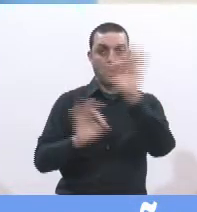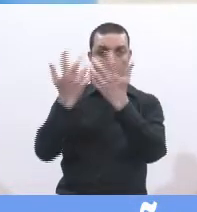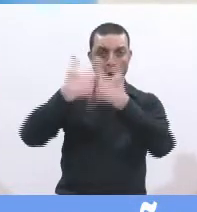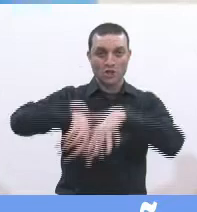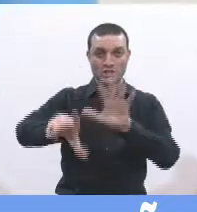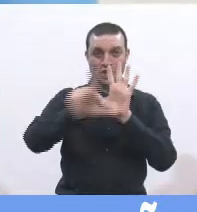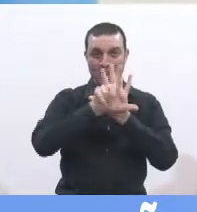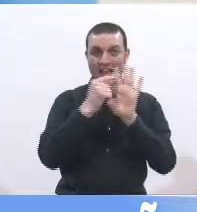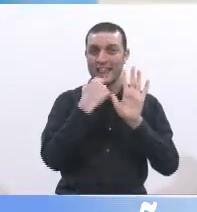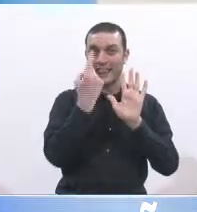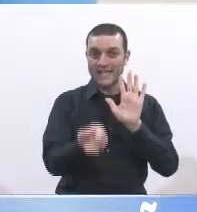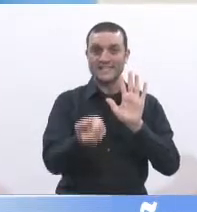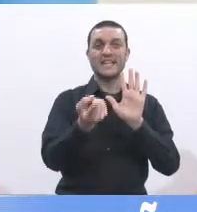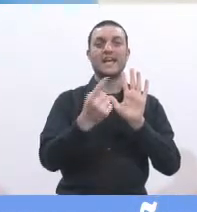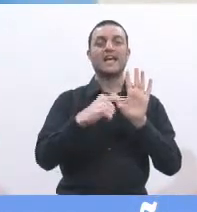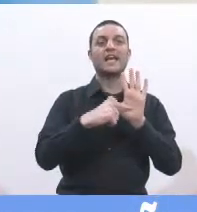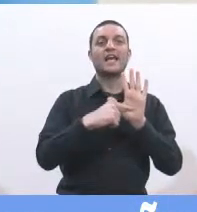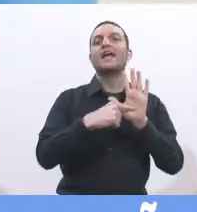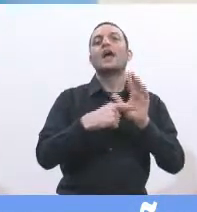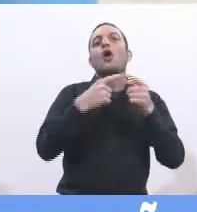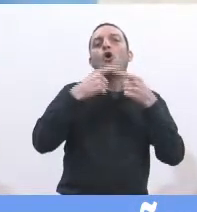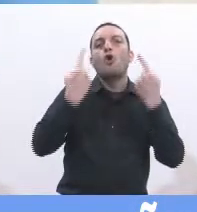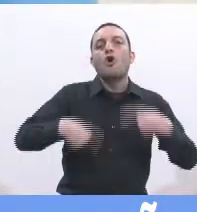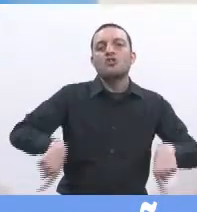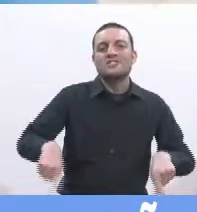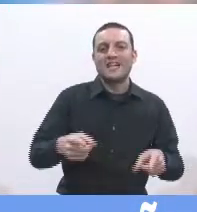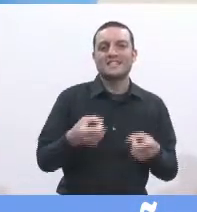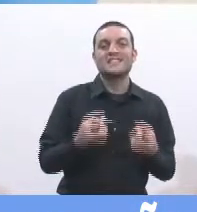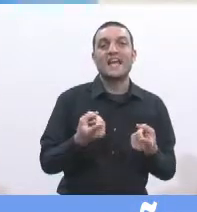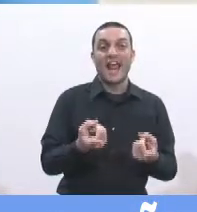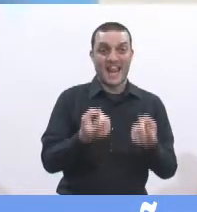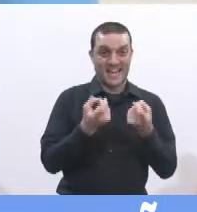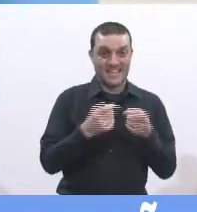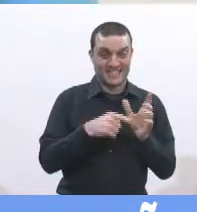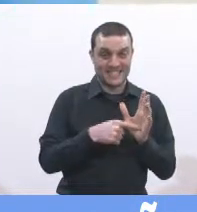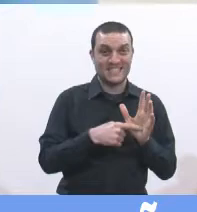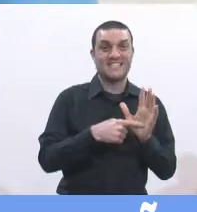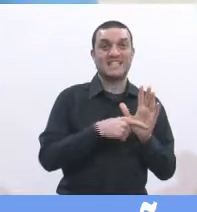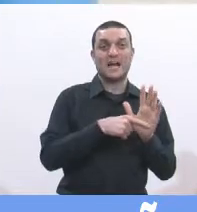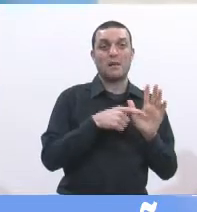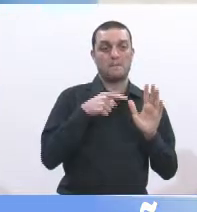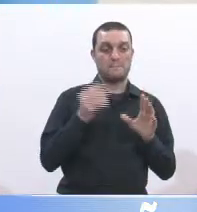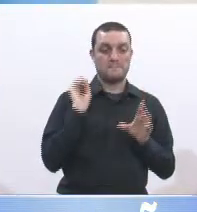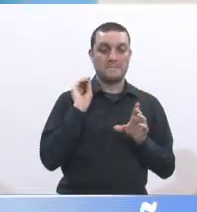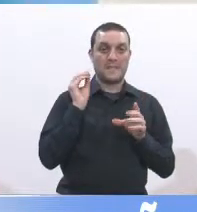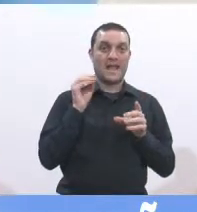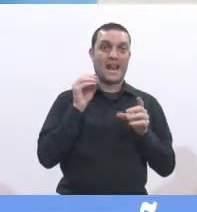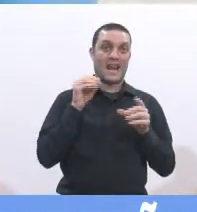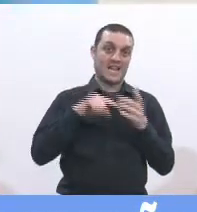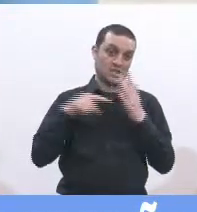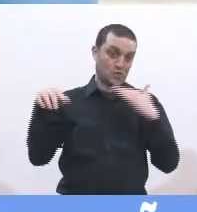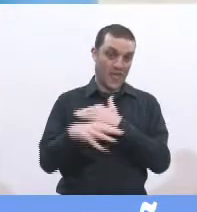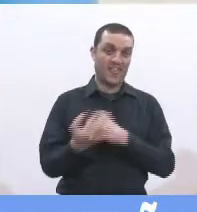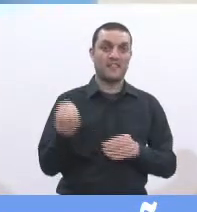los recursos necesarios para hacer frente van a seguir estando en el gobierno nacional, si claramente se quita